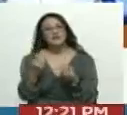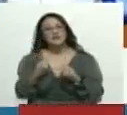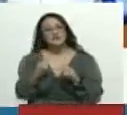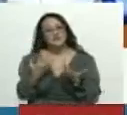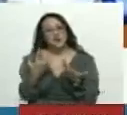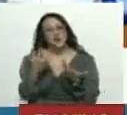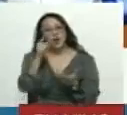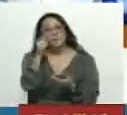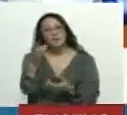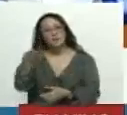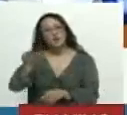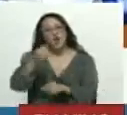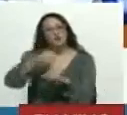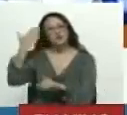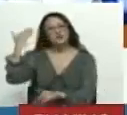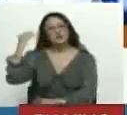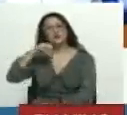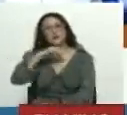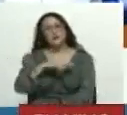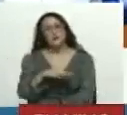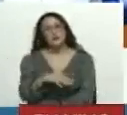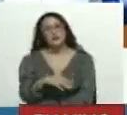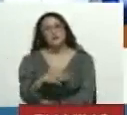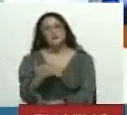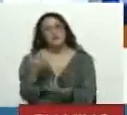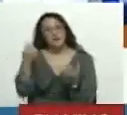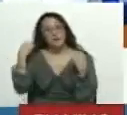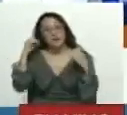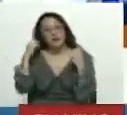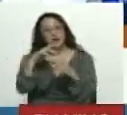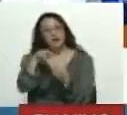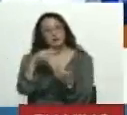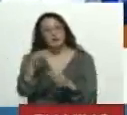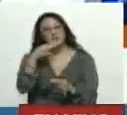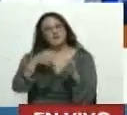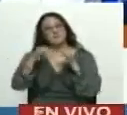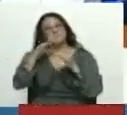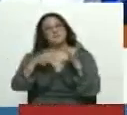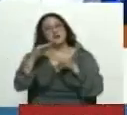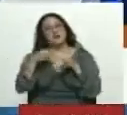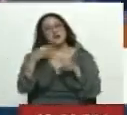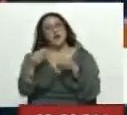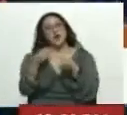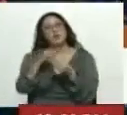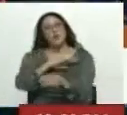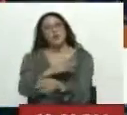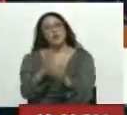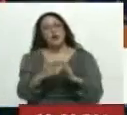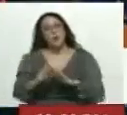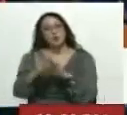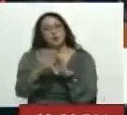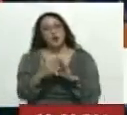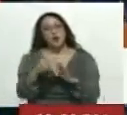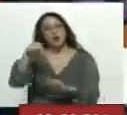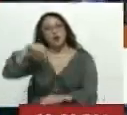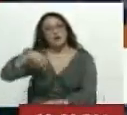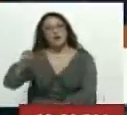le damos la palabra para que desde la praxis Revolucionaria nos expliquen el poder comunal en Venezuela sí